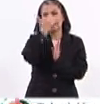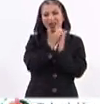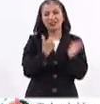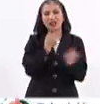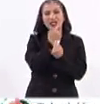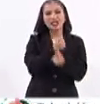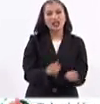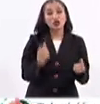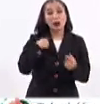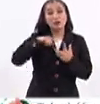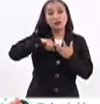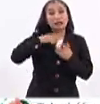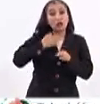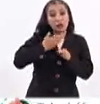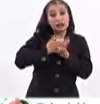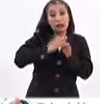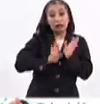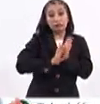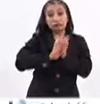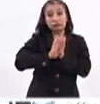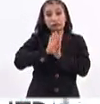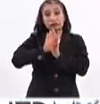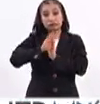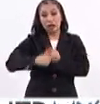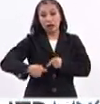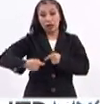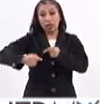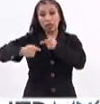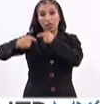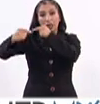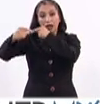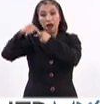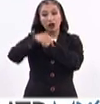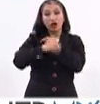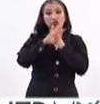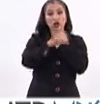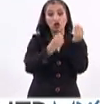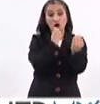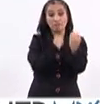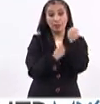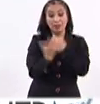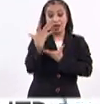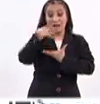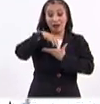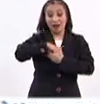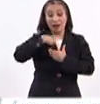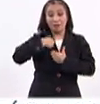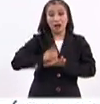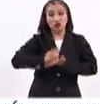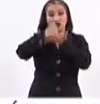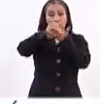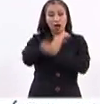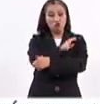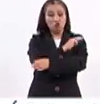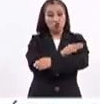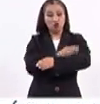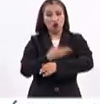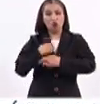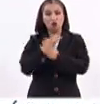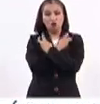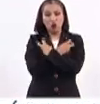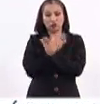que el niño está en proceso de crecimiento y desarrollo, donde todos los nutrientes que necesita para que sus músculos y sus